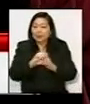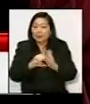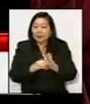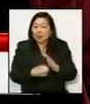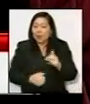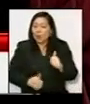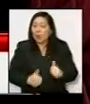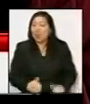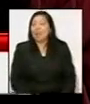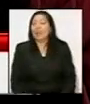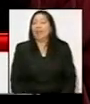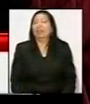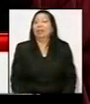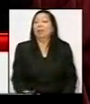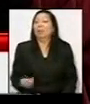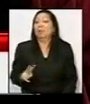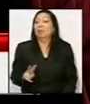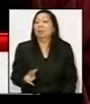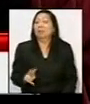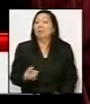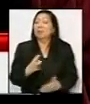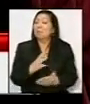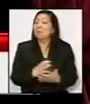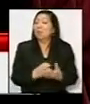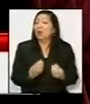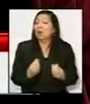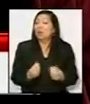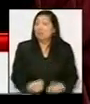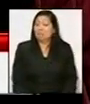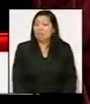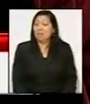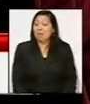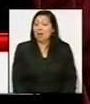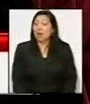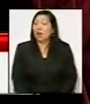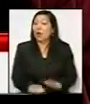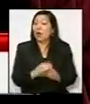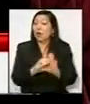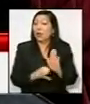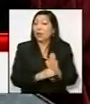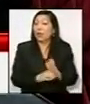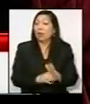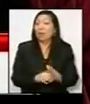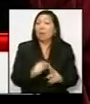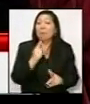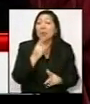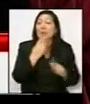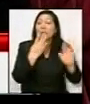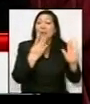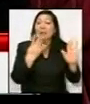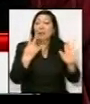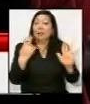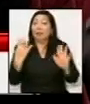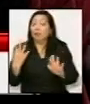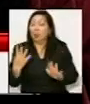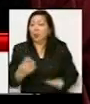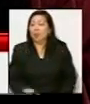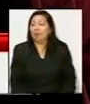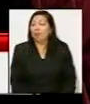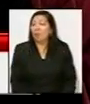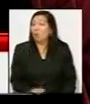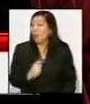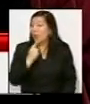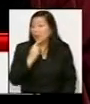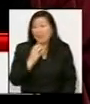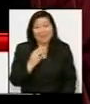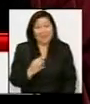o cual del litro y aumentar o disminuir los delitos como pasaba con la constitución del año 79 porque no hay